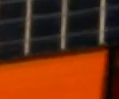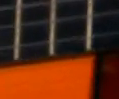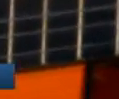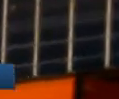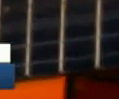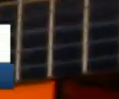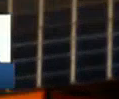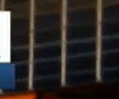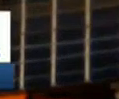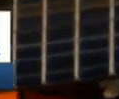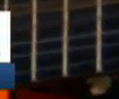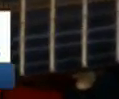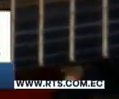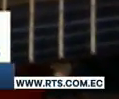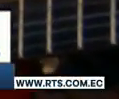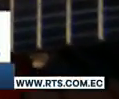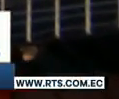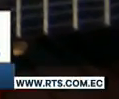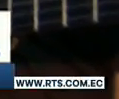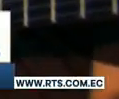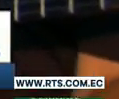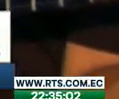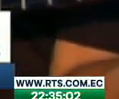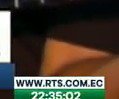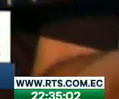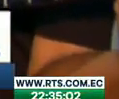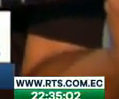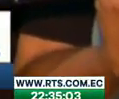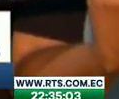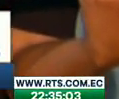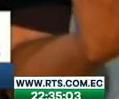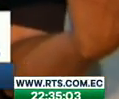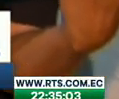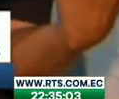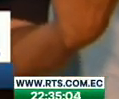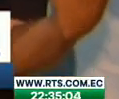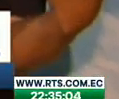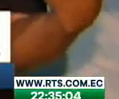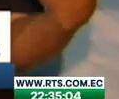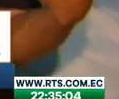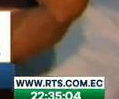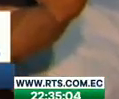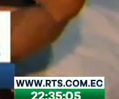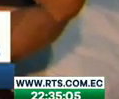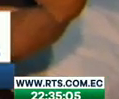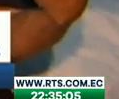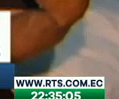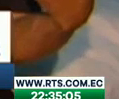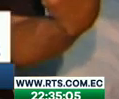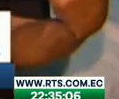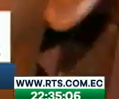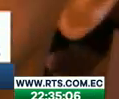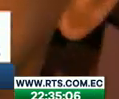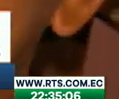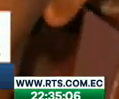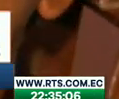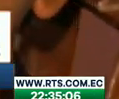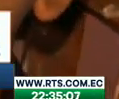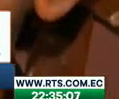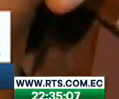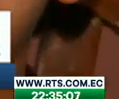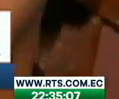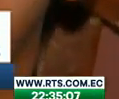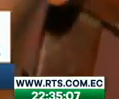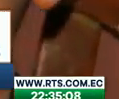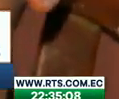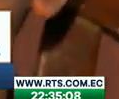Hoy en su segmento Pruebas de Vida, les traemos la historia de un hombre que atravesó momentos críticos debido al coronavirus.